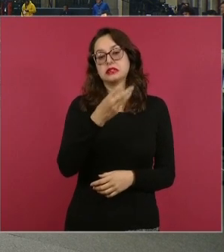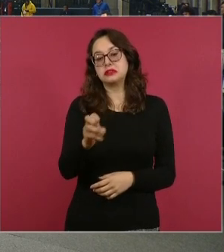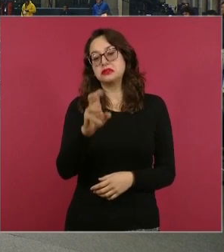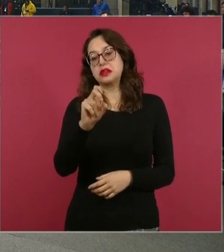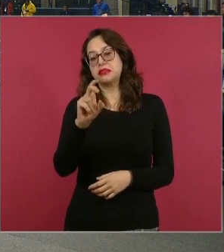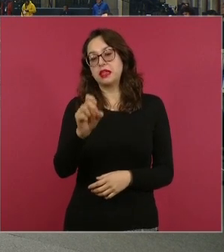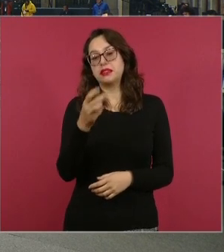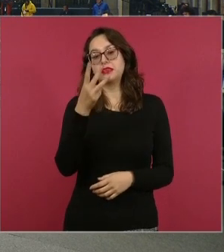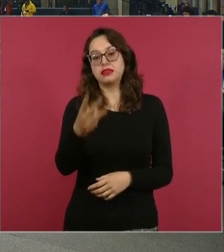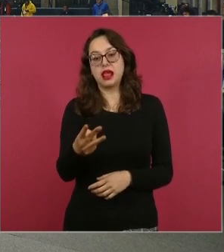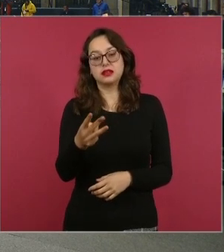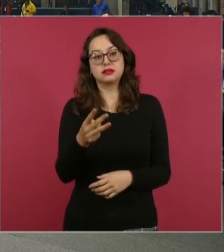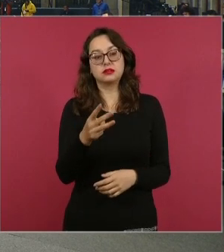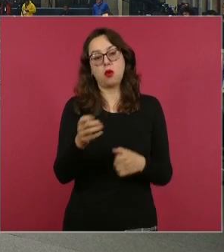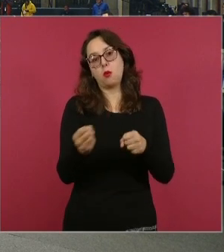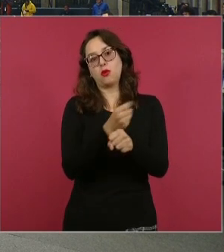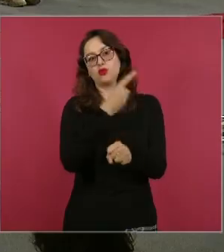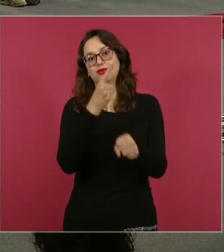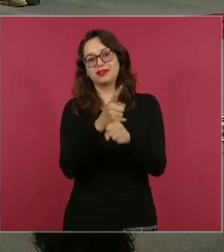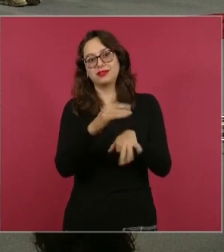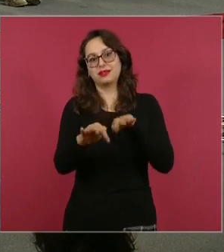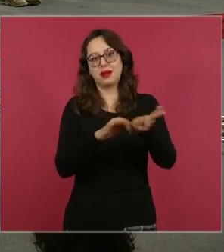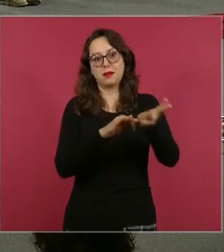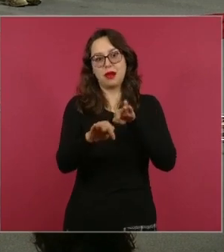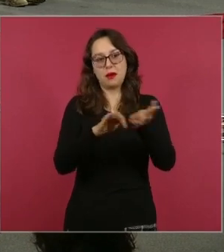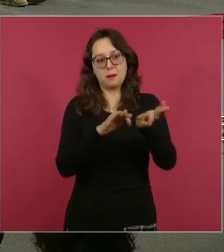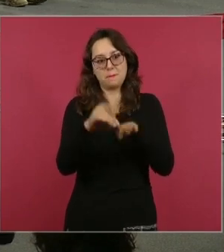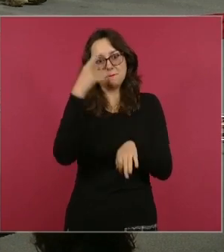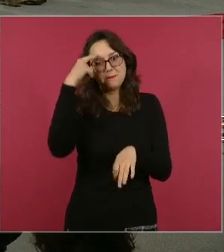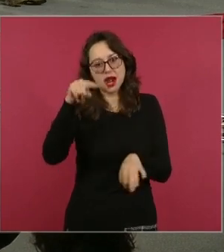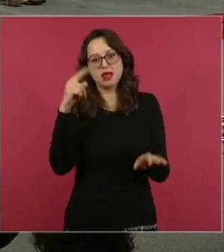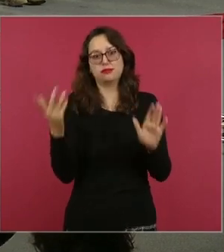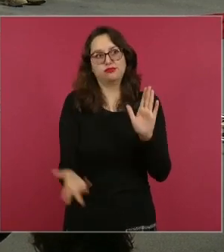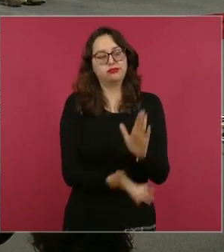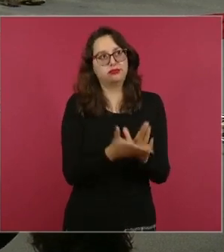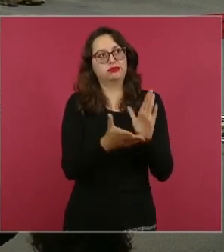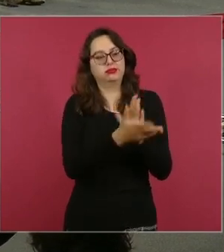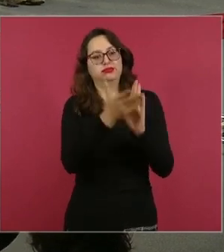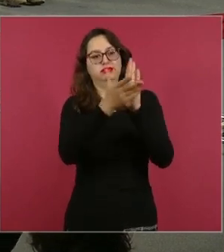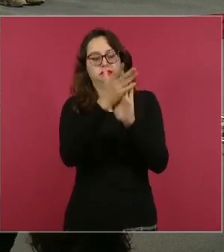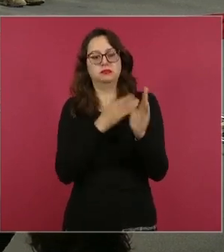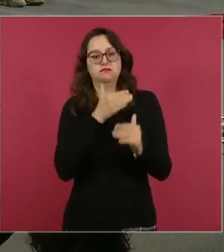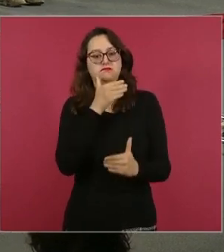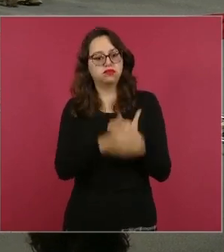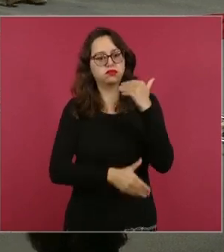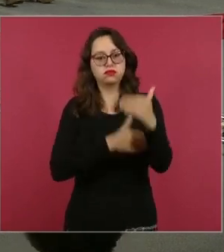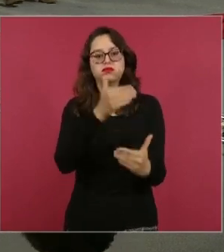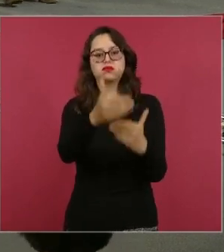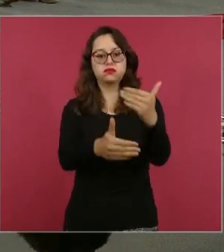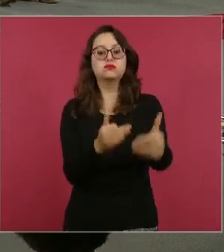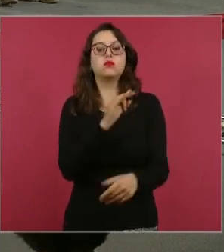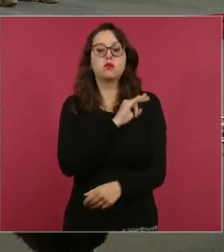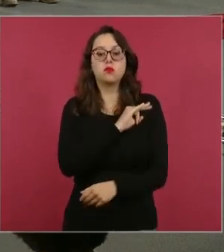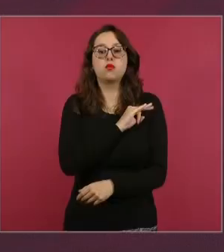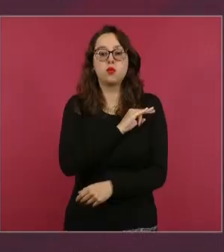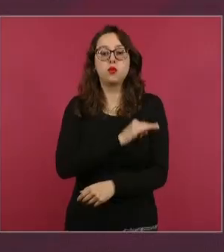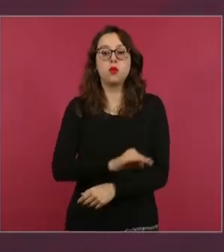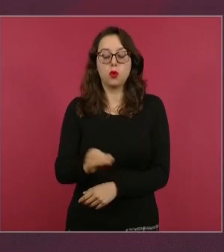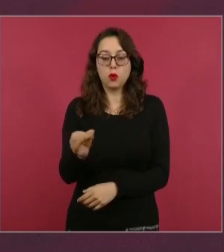trabajo y se puede avanzar